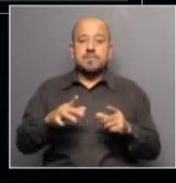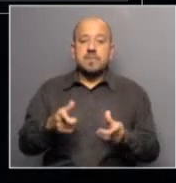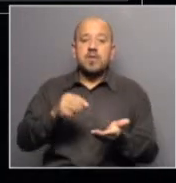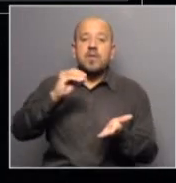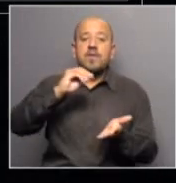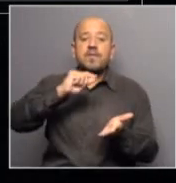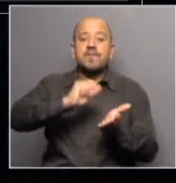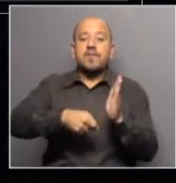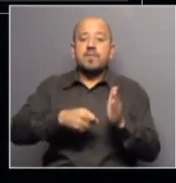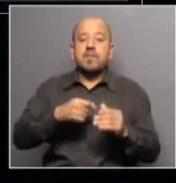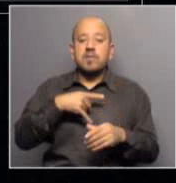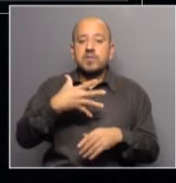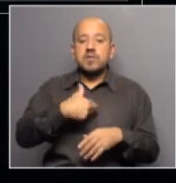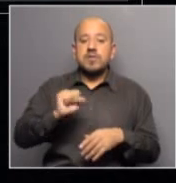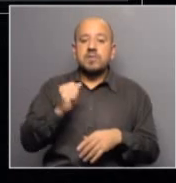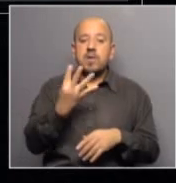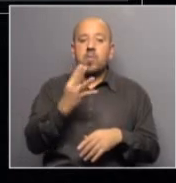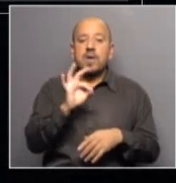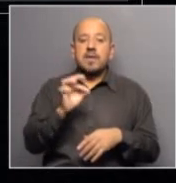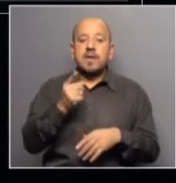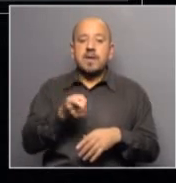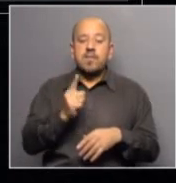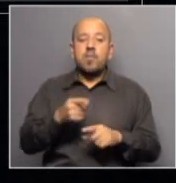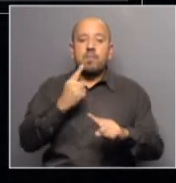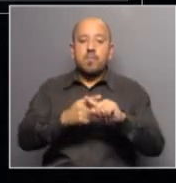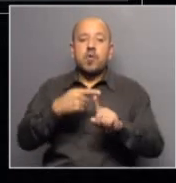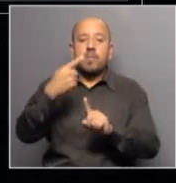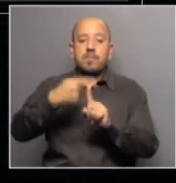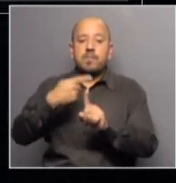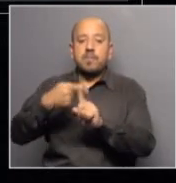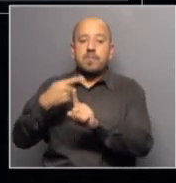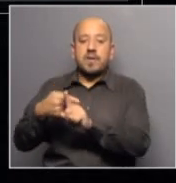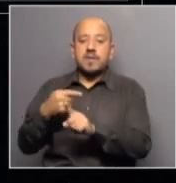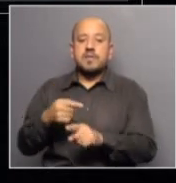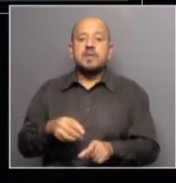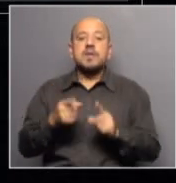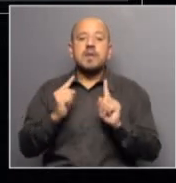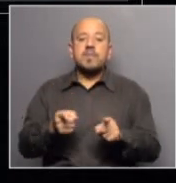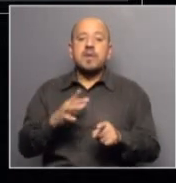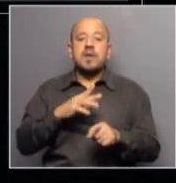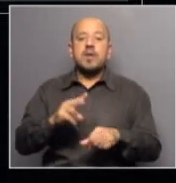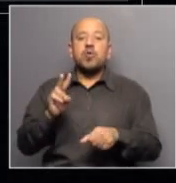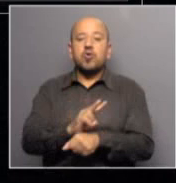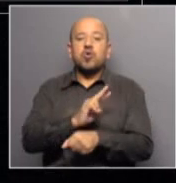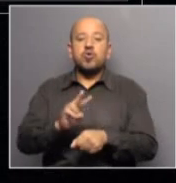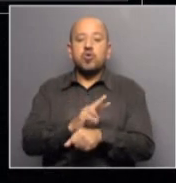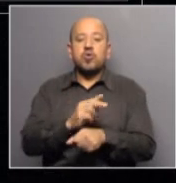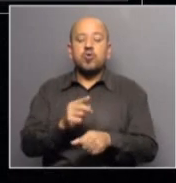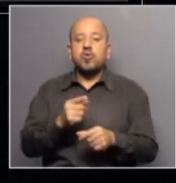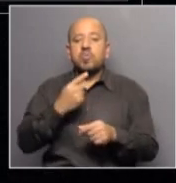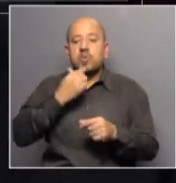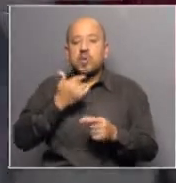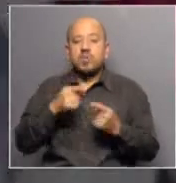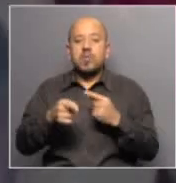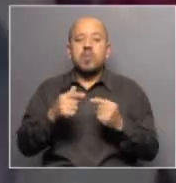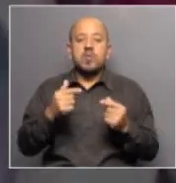de llevarse los 40 gramos mensuales. Y aparte, en las fiscalizaciones también se hacen controles con respecto a la seguridad, por ejemplo,